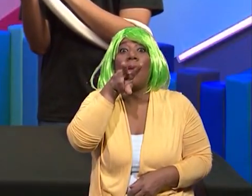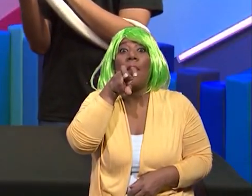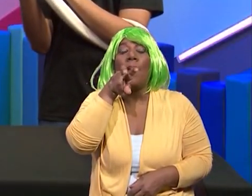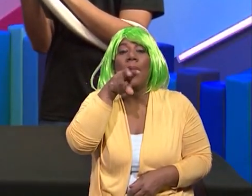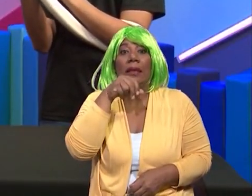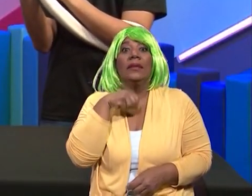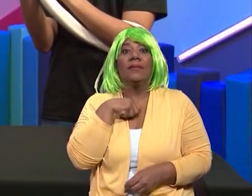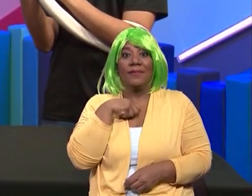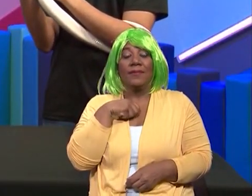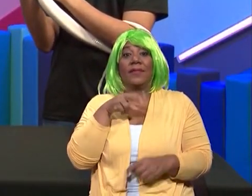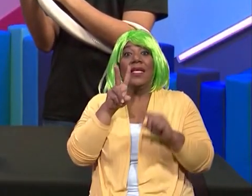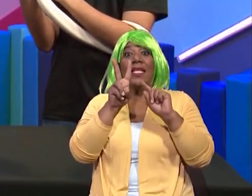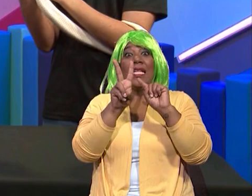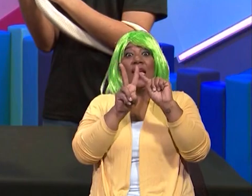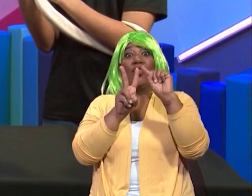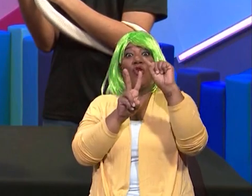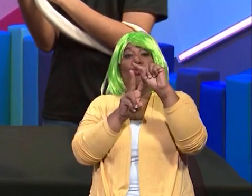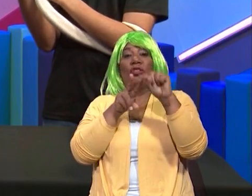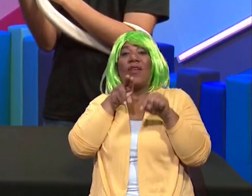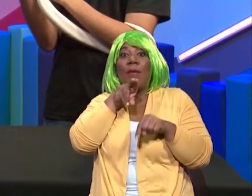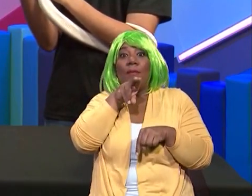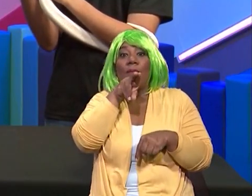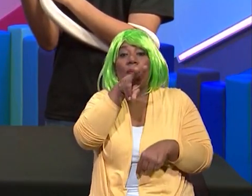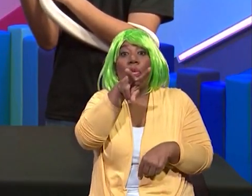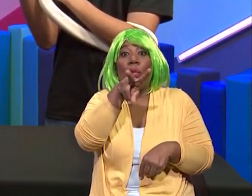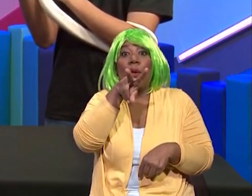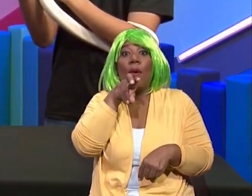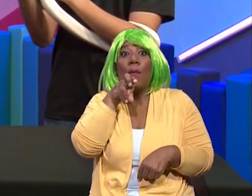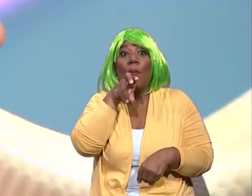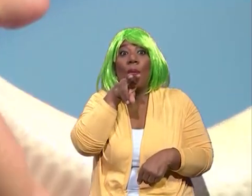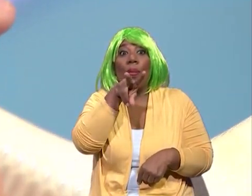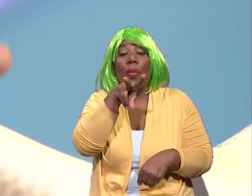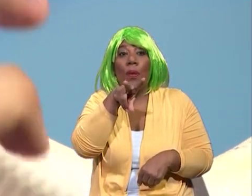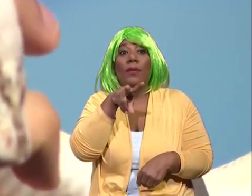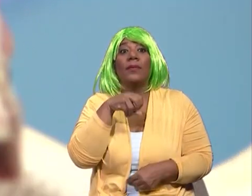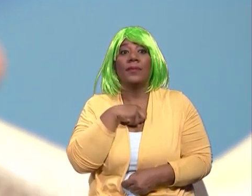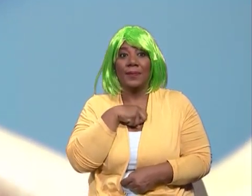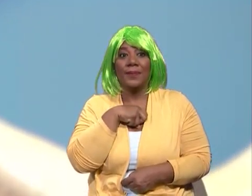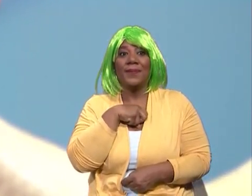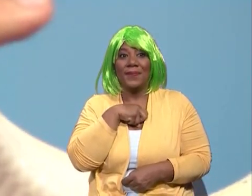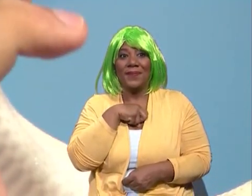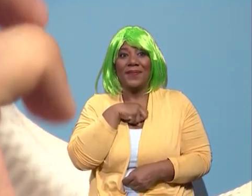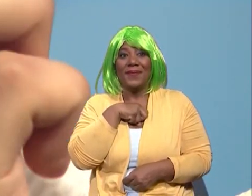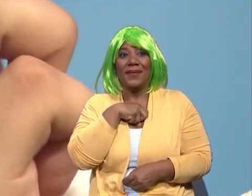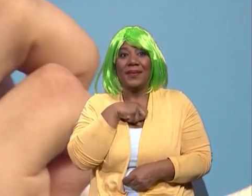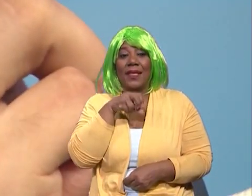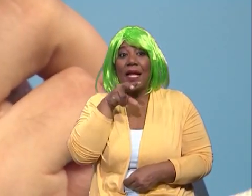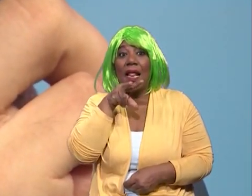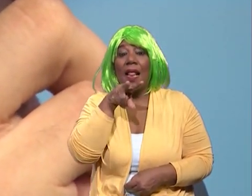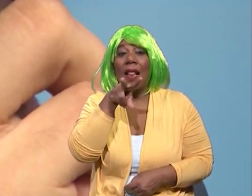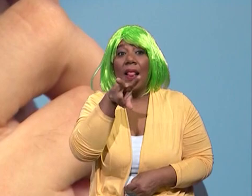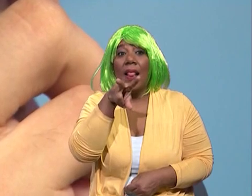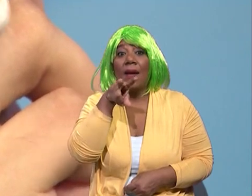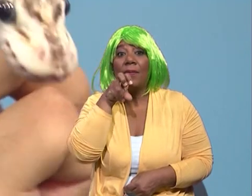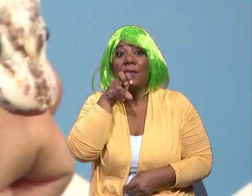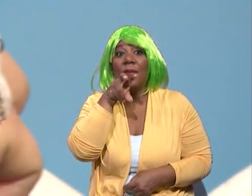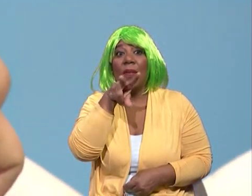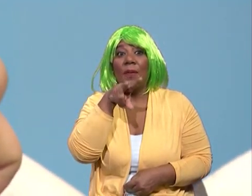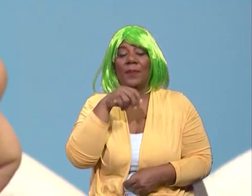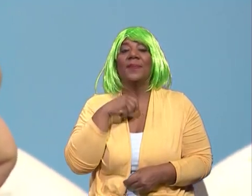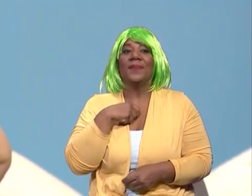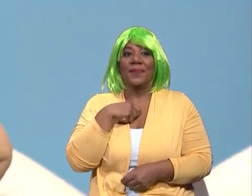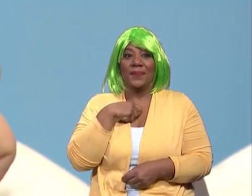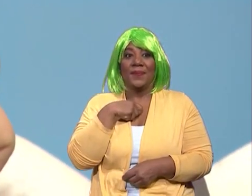ver si aquí nuestro amigo Steven Spielberg nos pone un close-up aquí de nuestra amiga Chip. Explícanos,